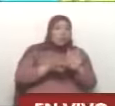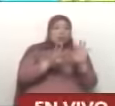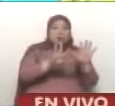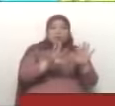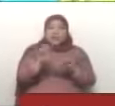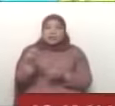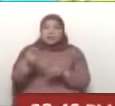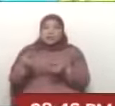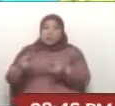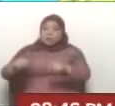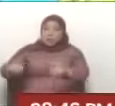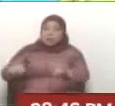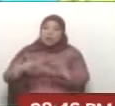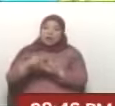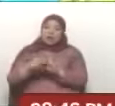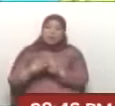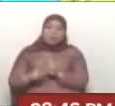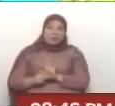brutales.